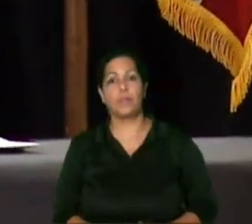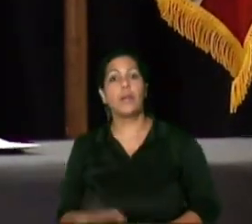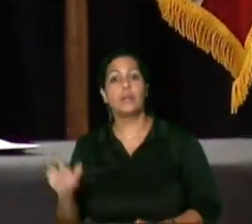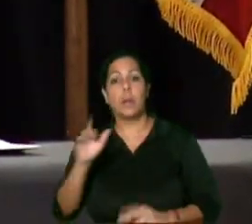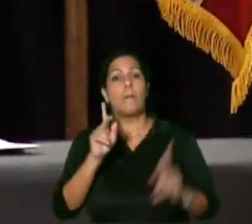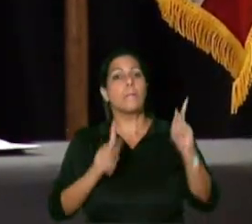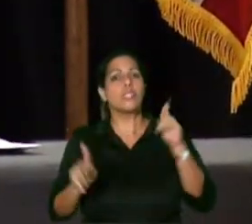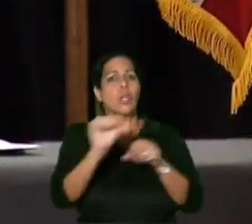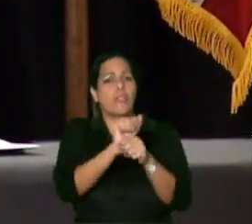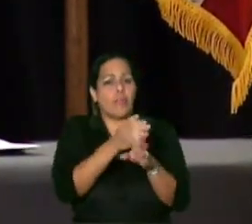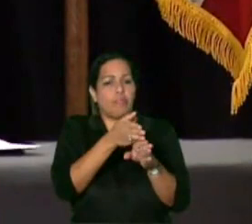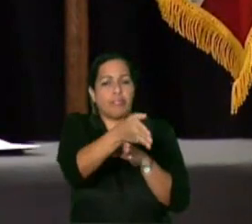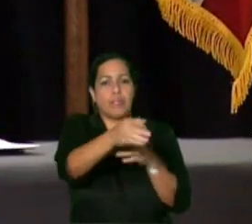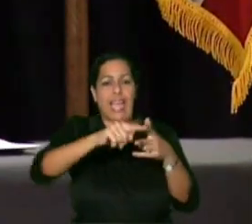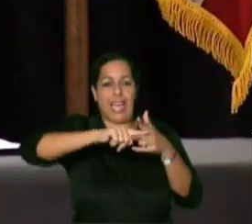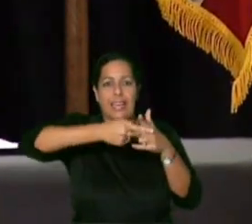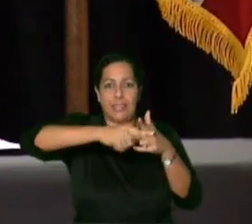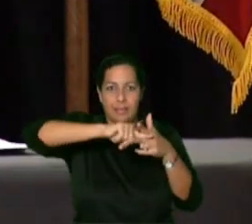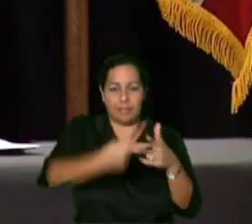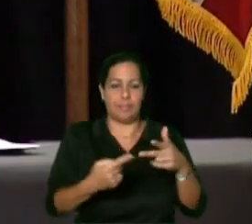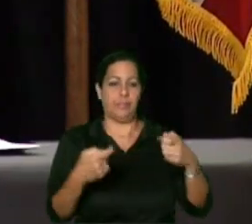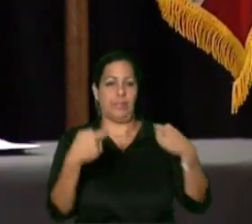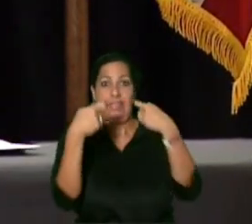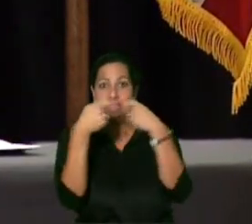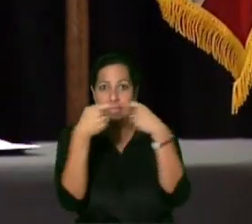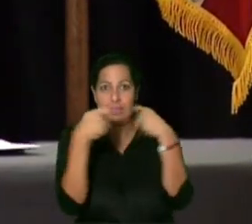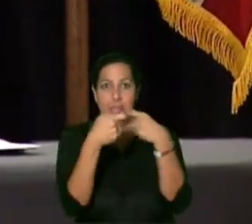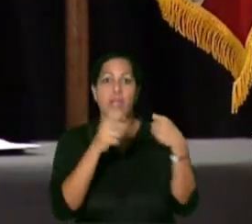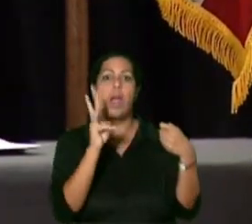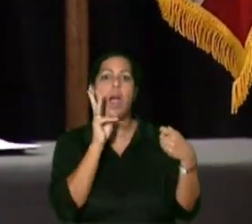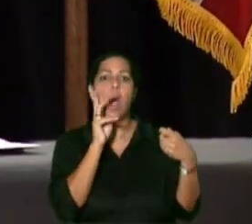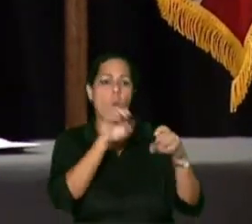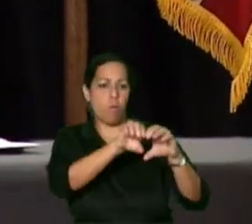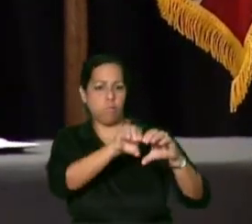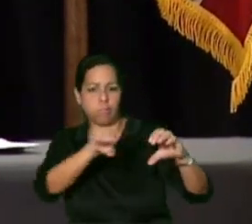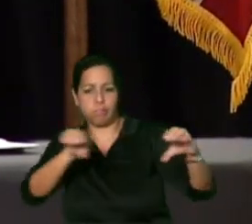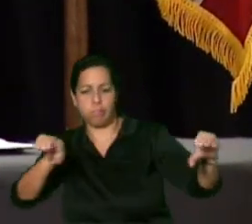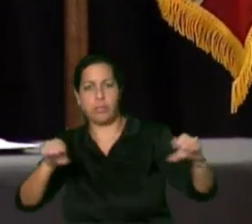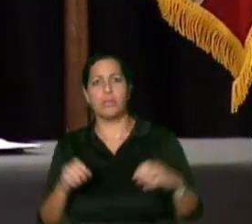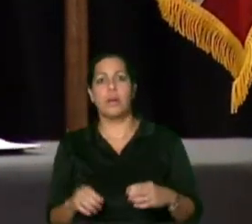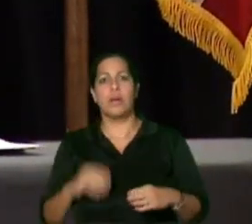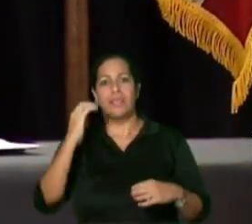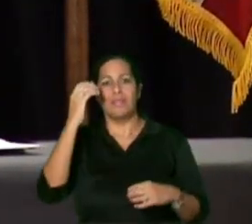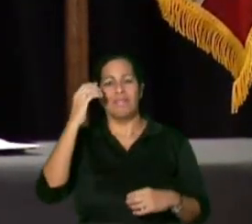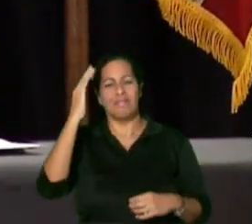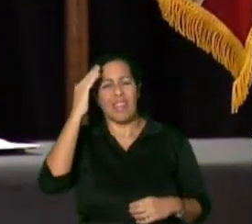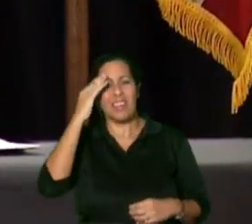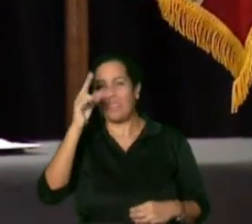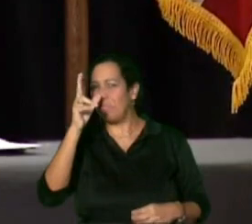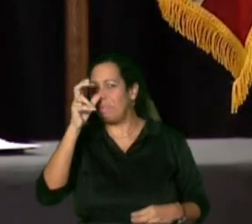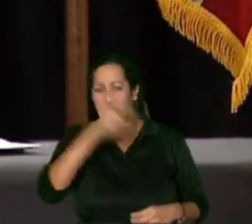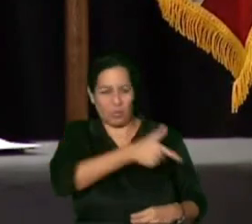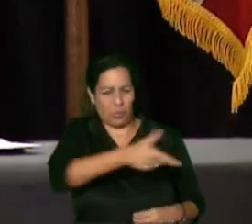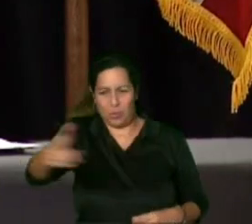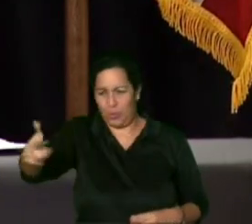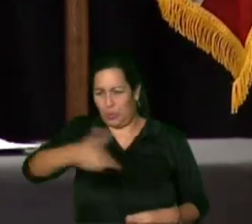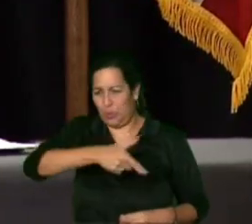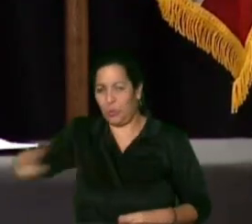Los plomeros, electricistas, los técnicos de mantenimiento de enseres eléctricos, de exterminación, los